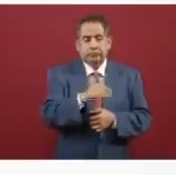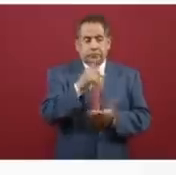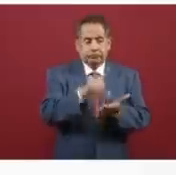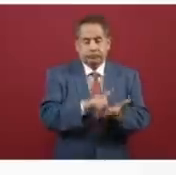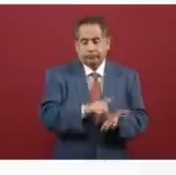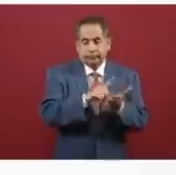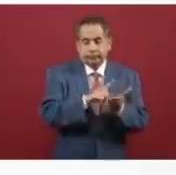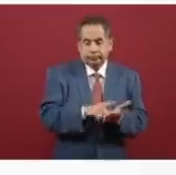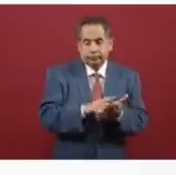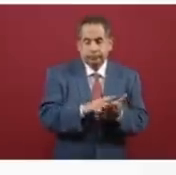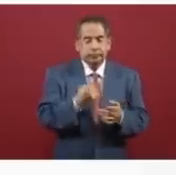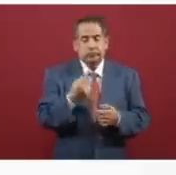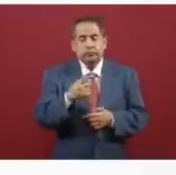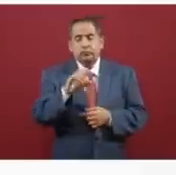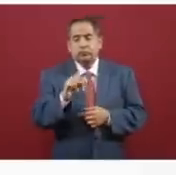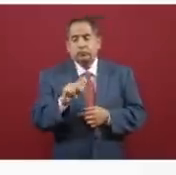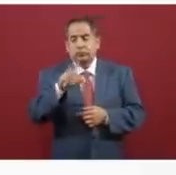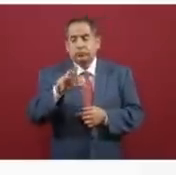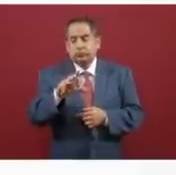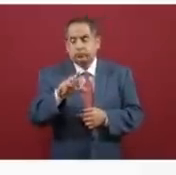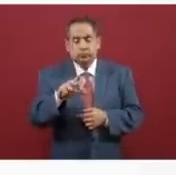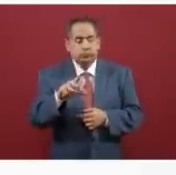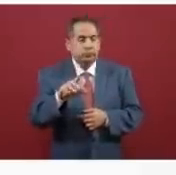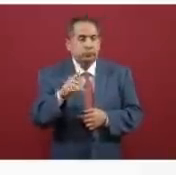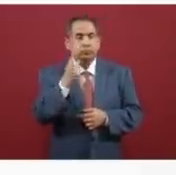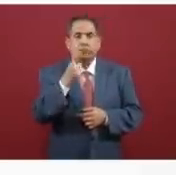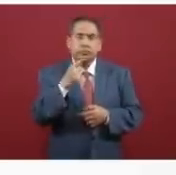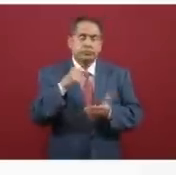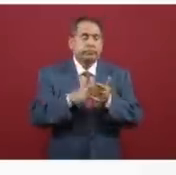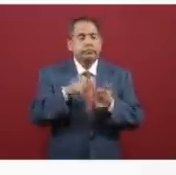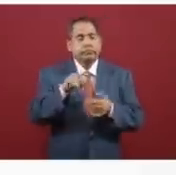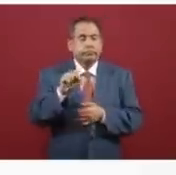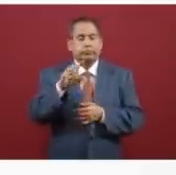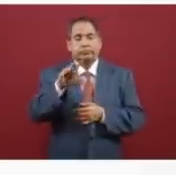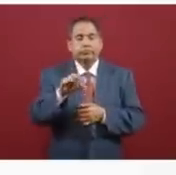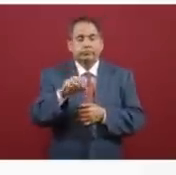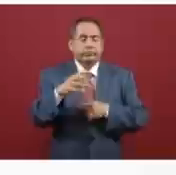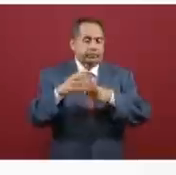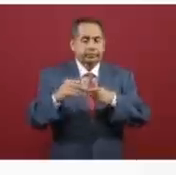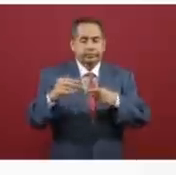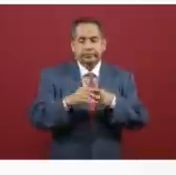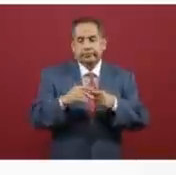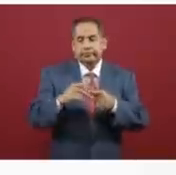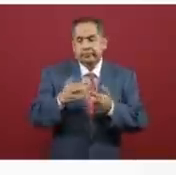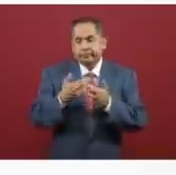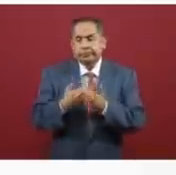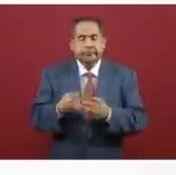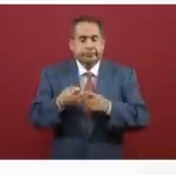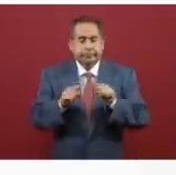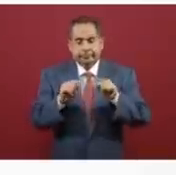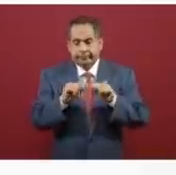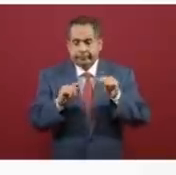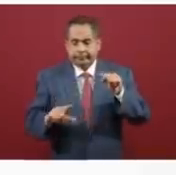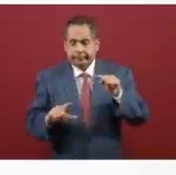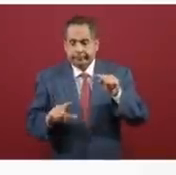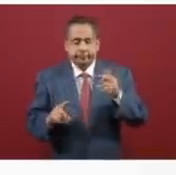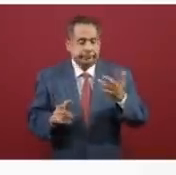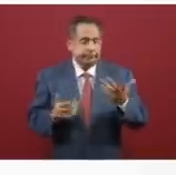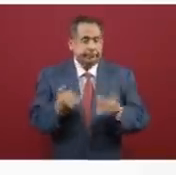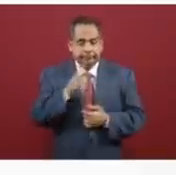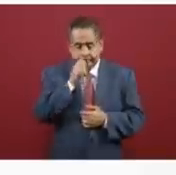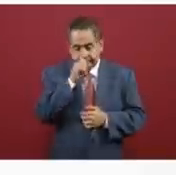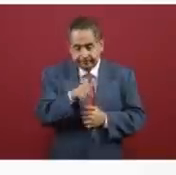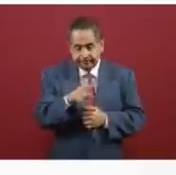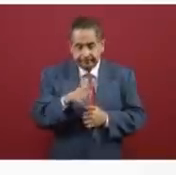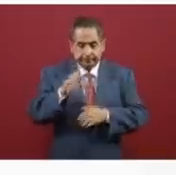por litro y 165 165 centavos es el diferencial y